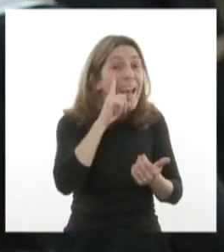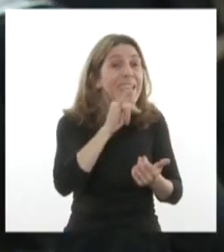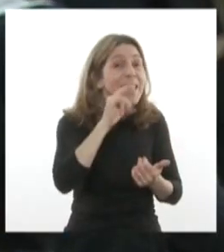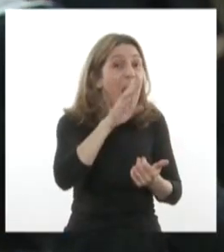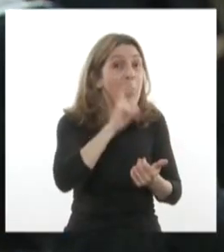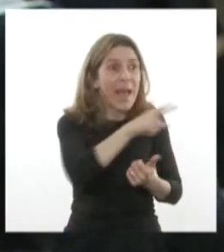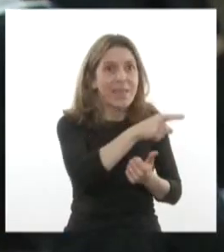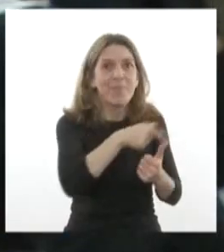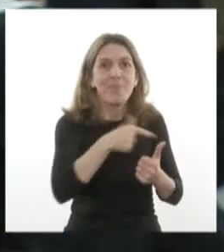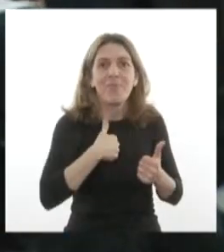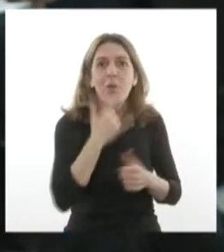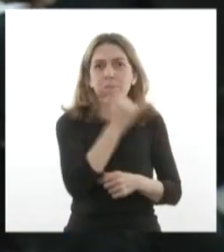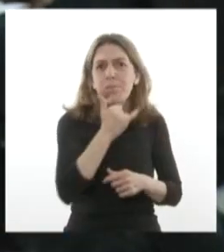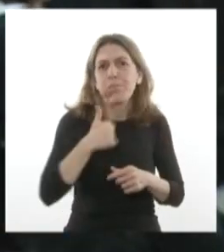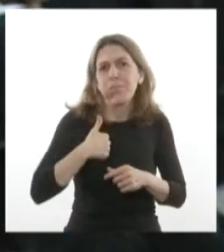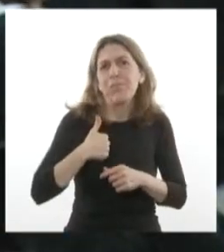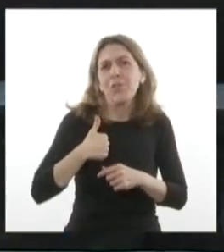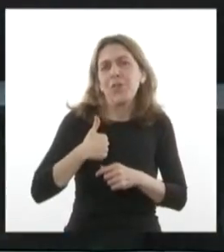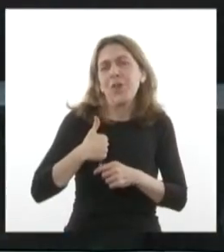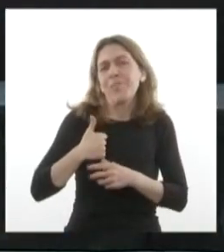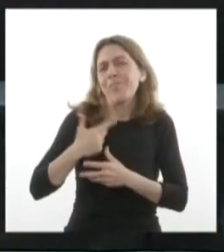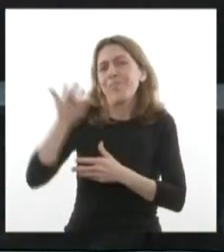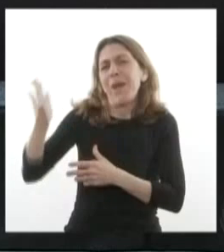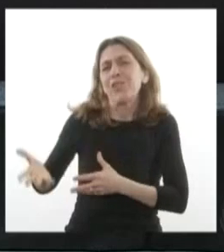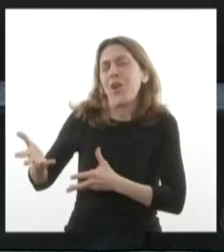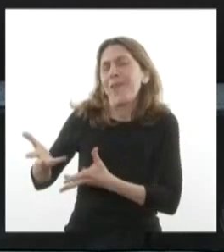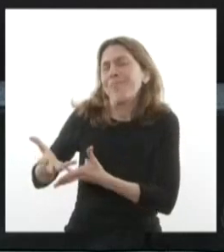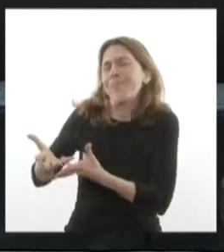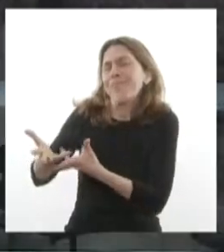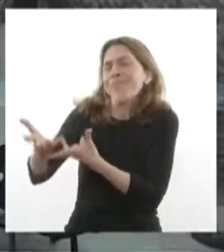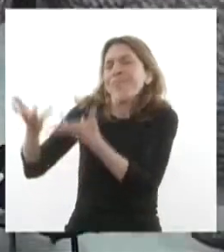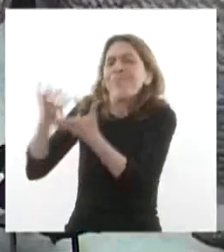Elizabeth que yo tuve una gran maestra en estos temas,